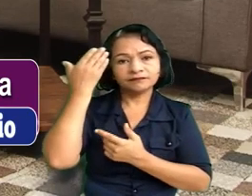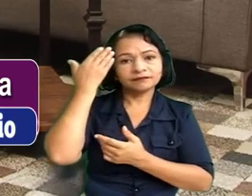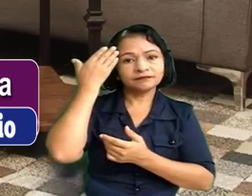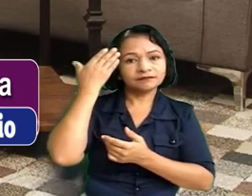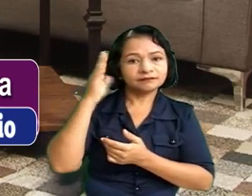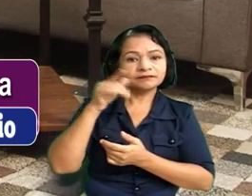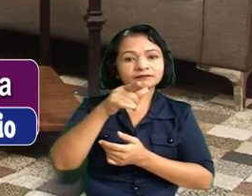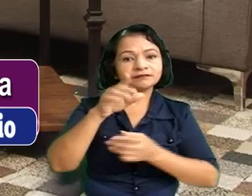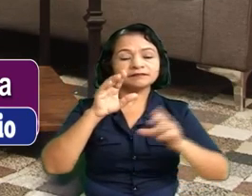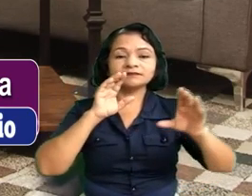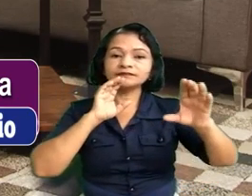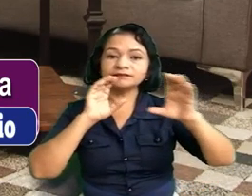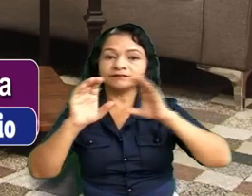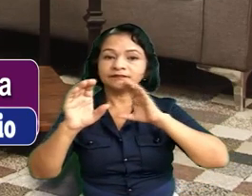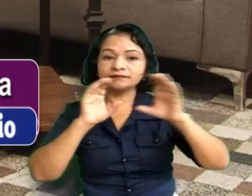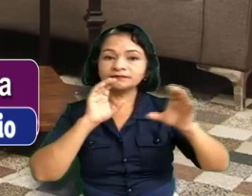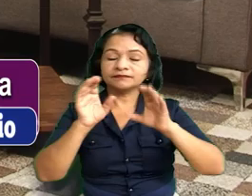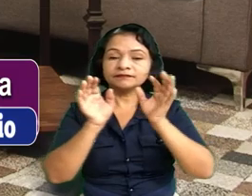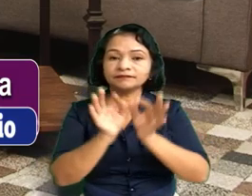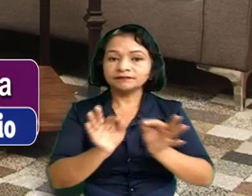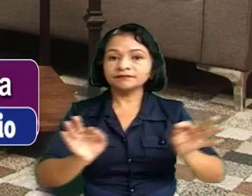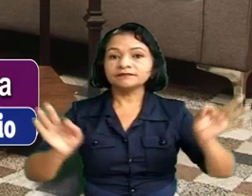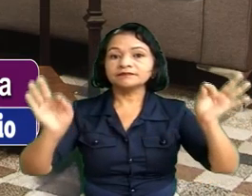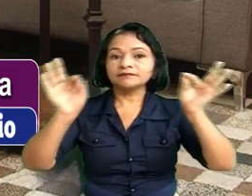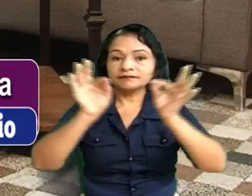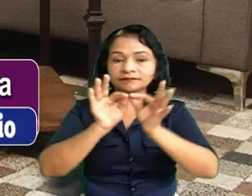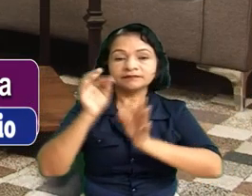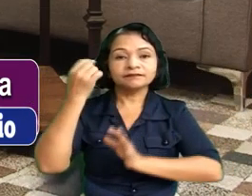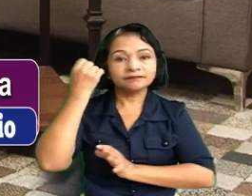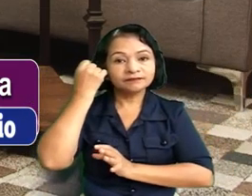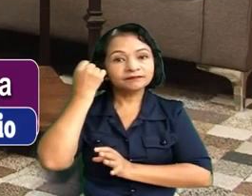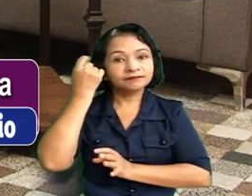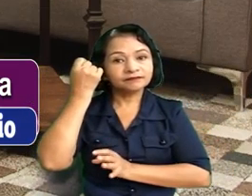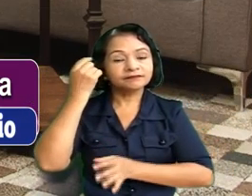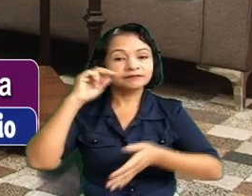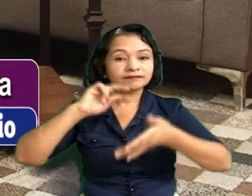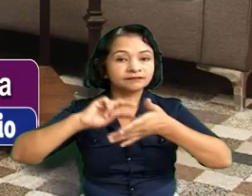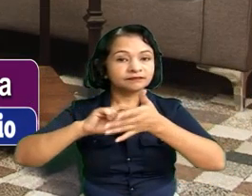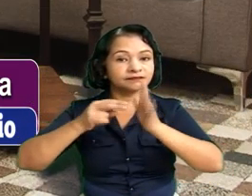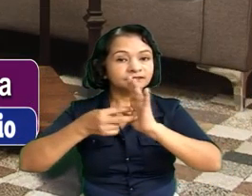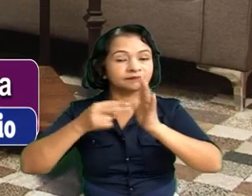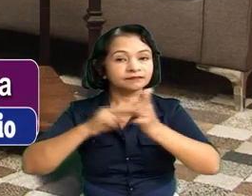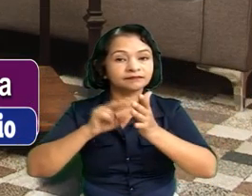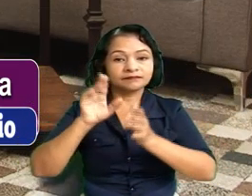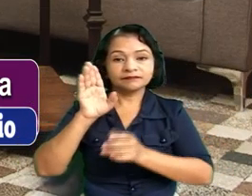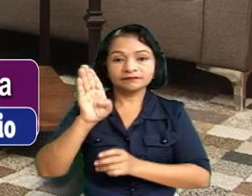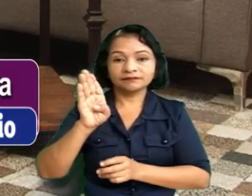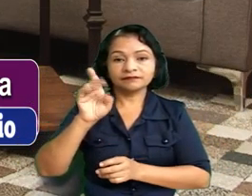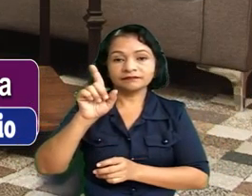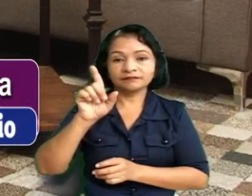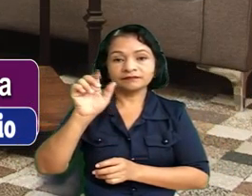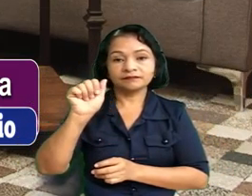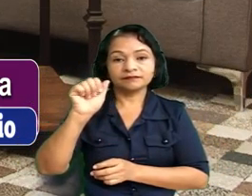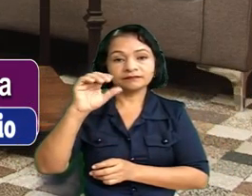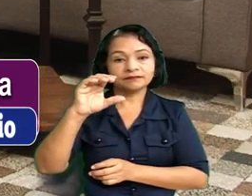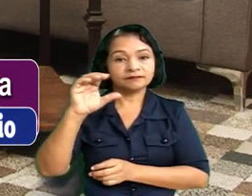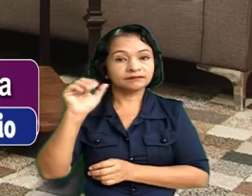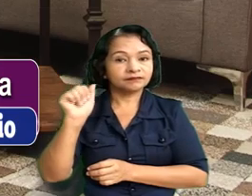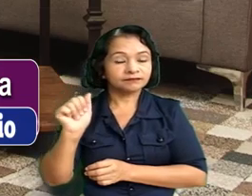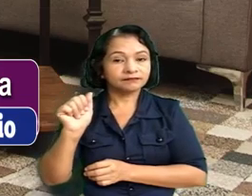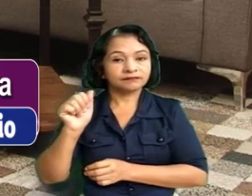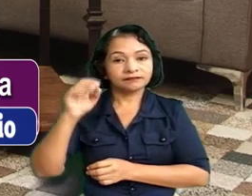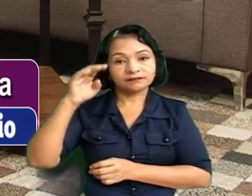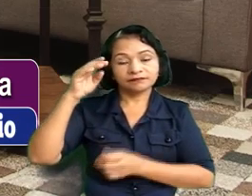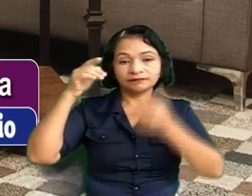la comunicación, cuán vital es dentro de ese proceso. Entender un poquito lo que implica la incidencia de Blanca Arauz desde la visión estratégica del general